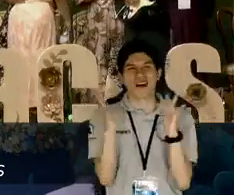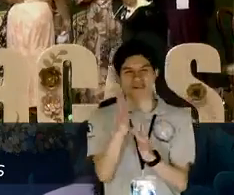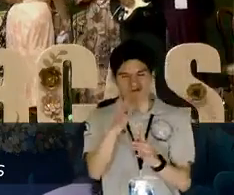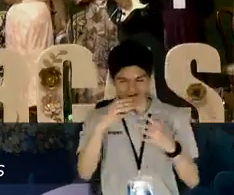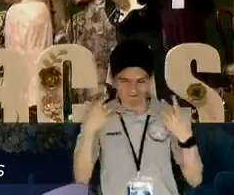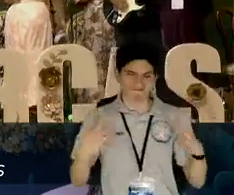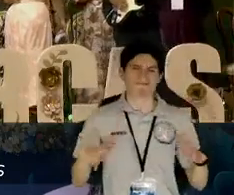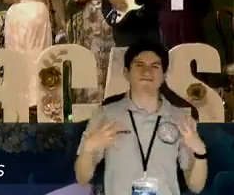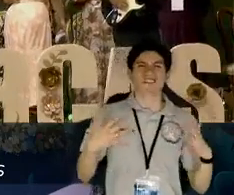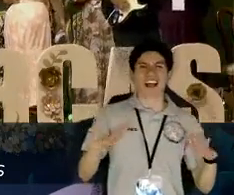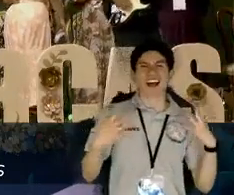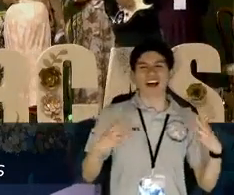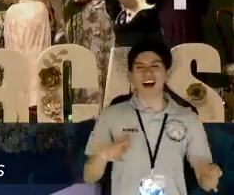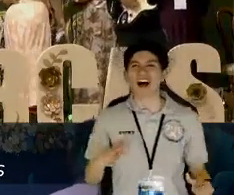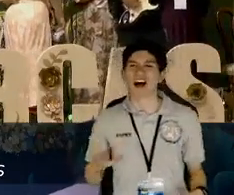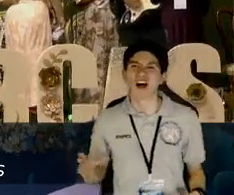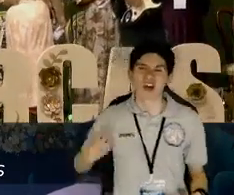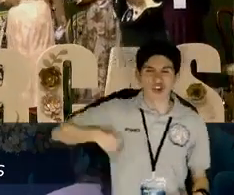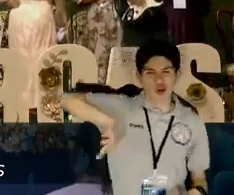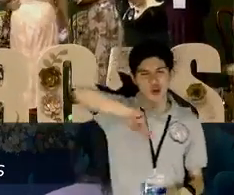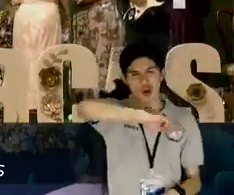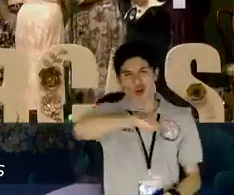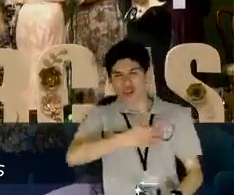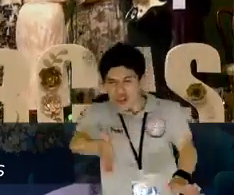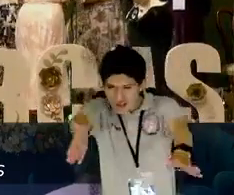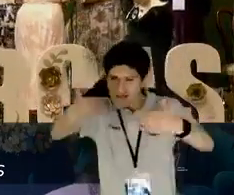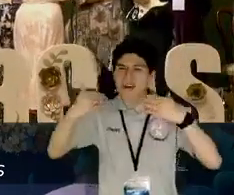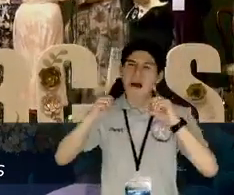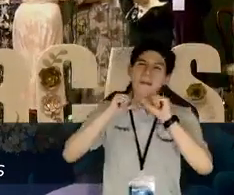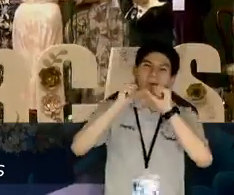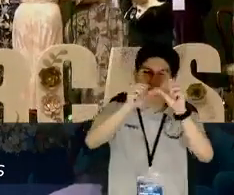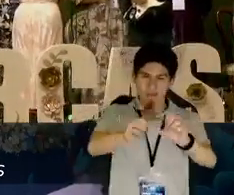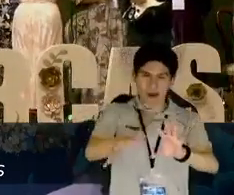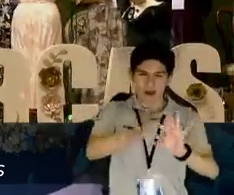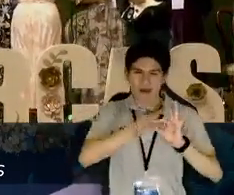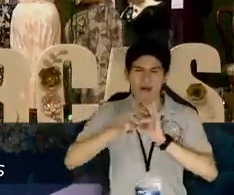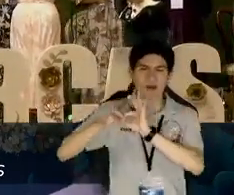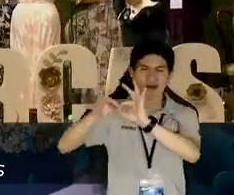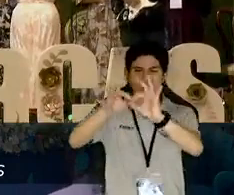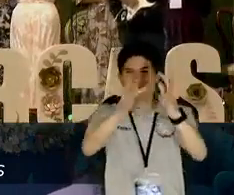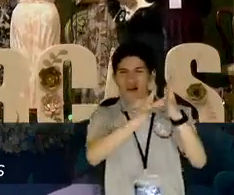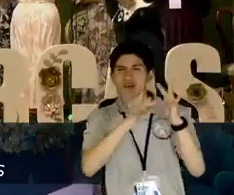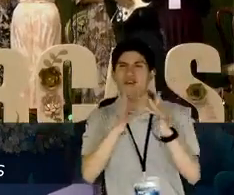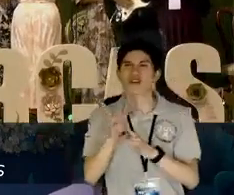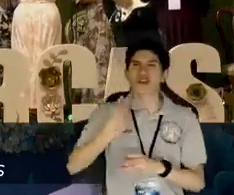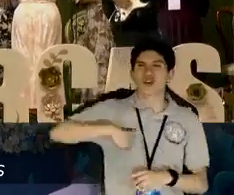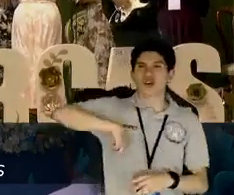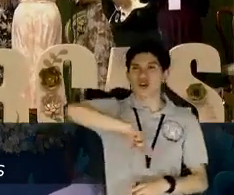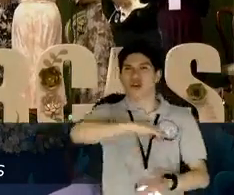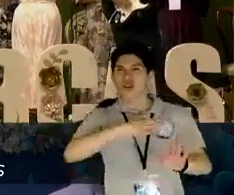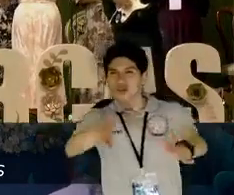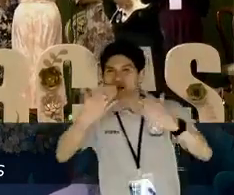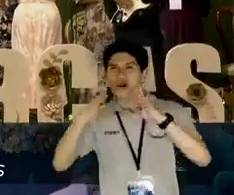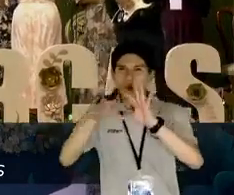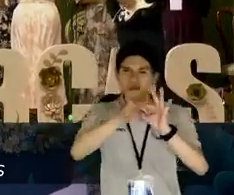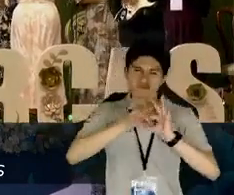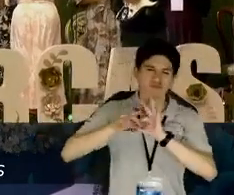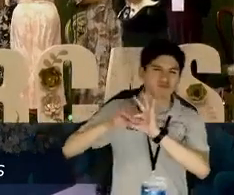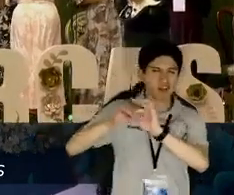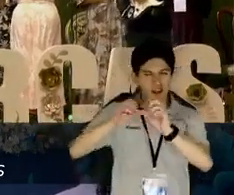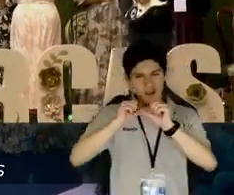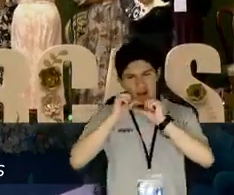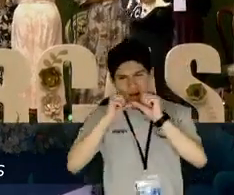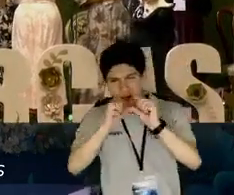Jesucristo. Vamos a permanecer en la unidad del Señor. Vamos a permanecer en la unidad del Espíritu